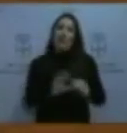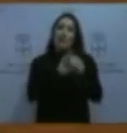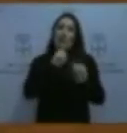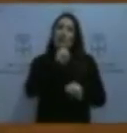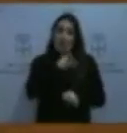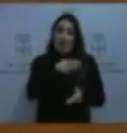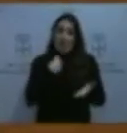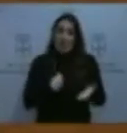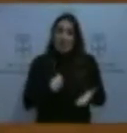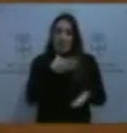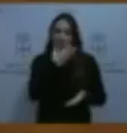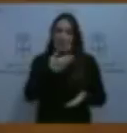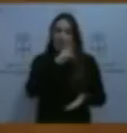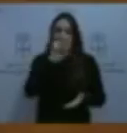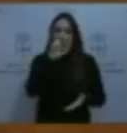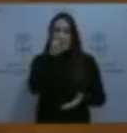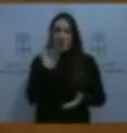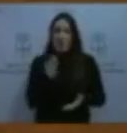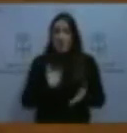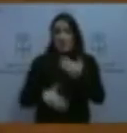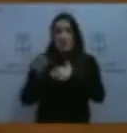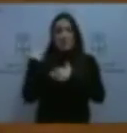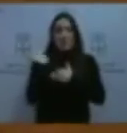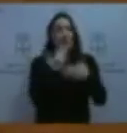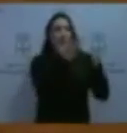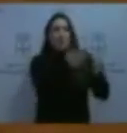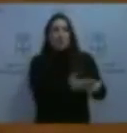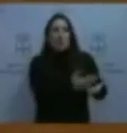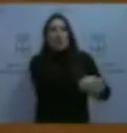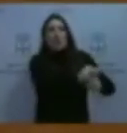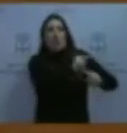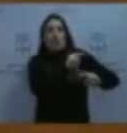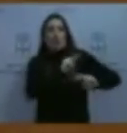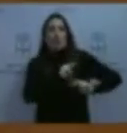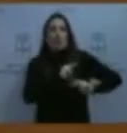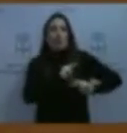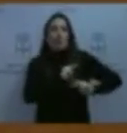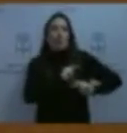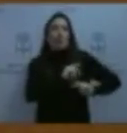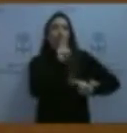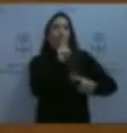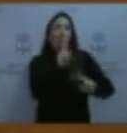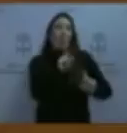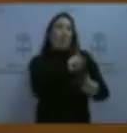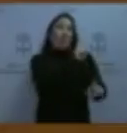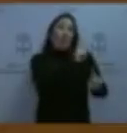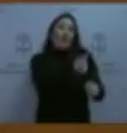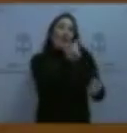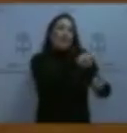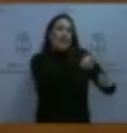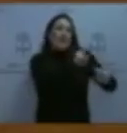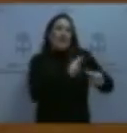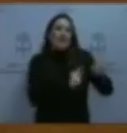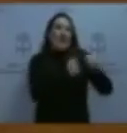Barredo y debo decir que en aquella ocasión usted dio respuesta a tan solo algunas de las preguntas planteadas. Nos quedaron muchas